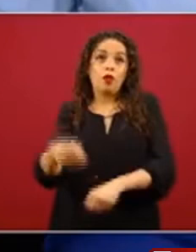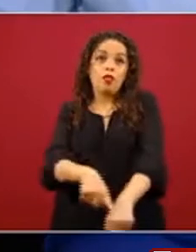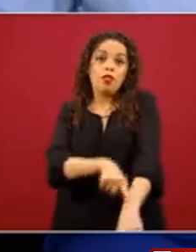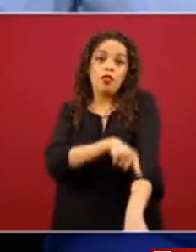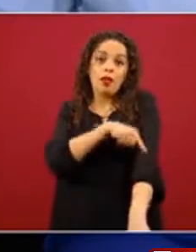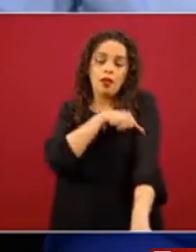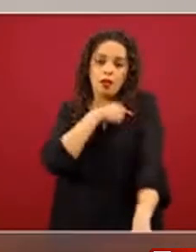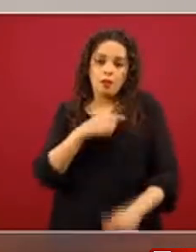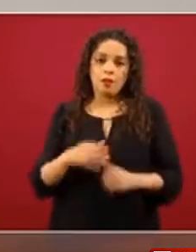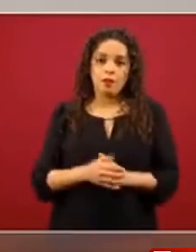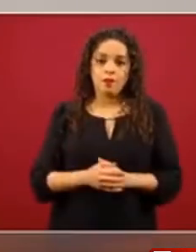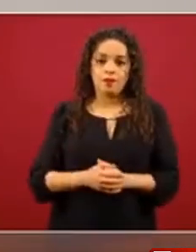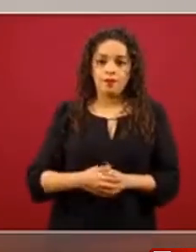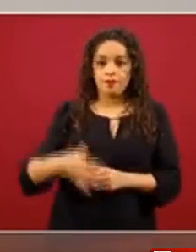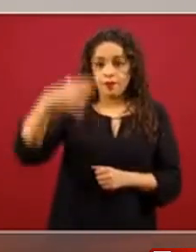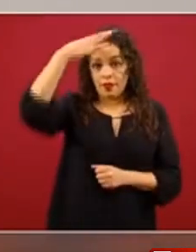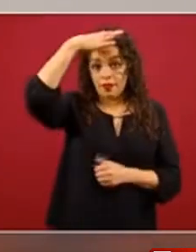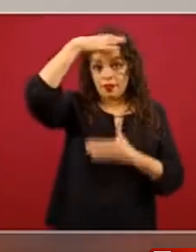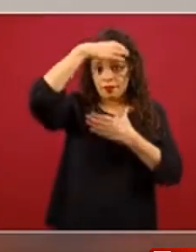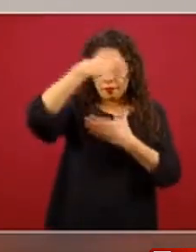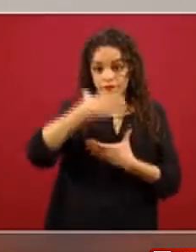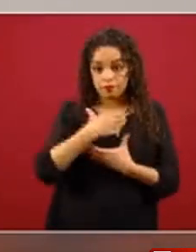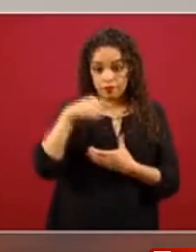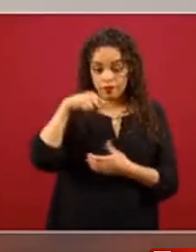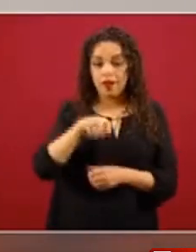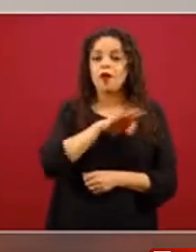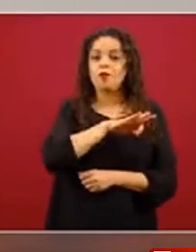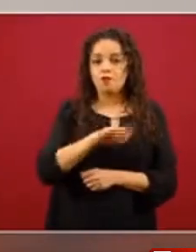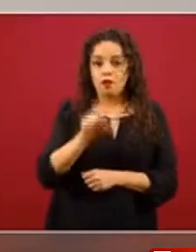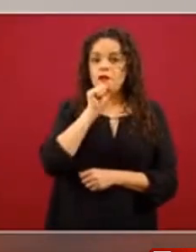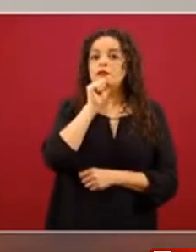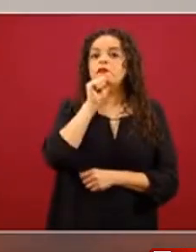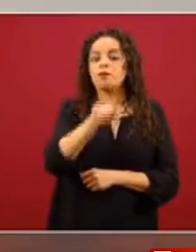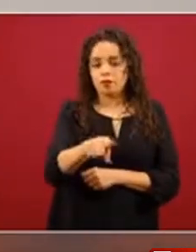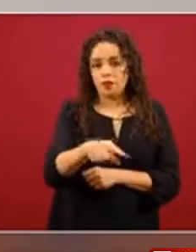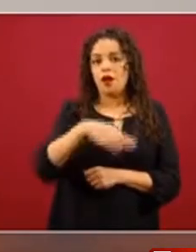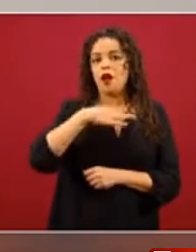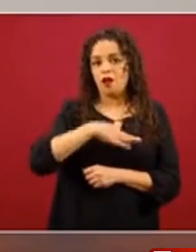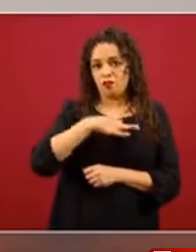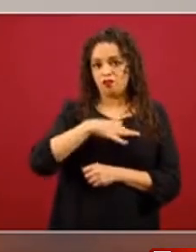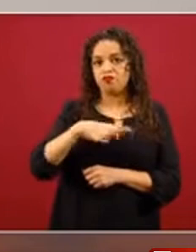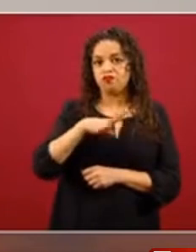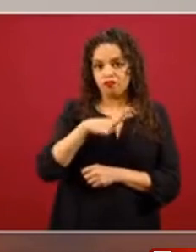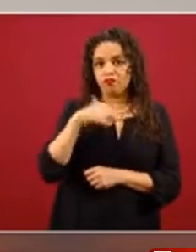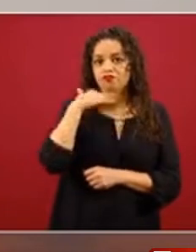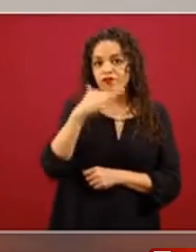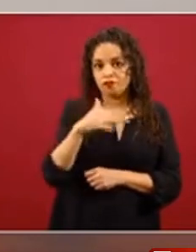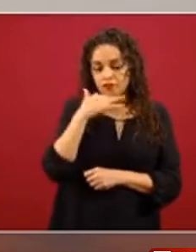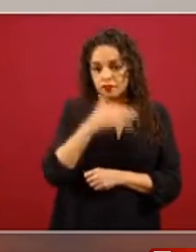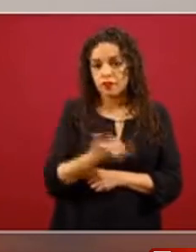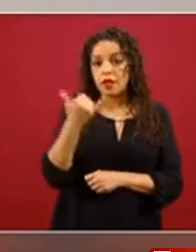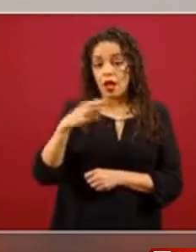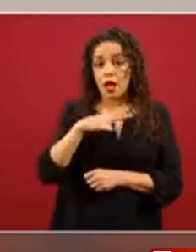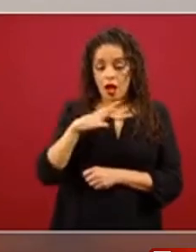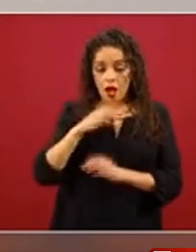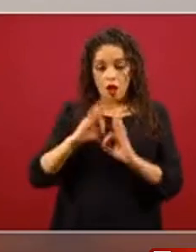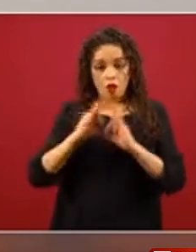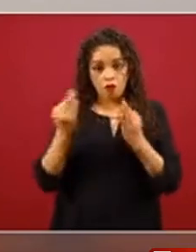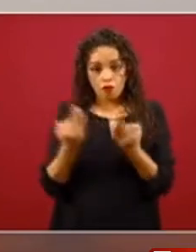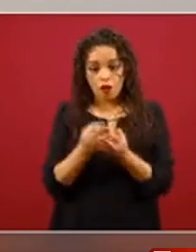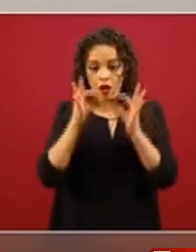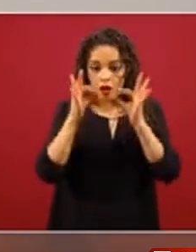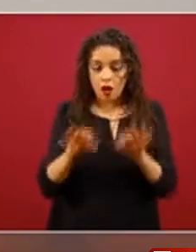las caretas se pueden contaminar, y existe una forma específica de hacer la limpieza y la desinfección segura de